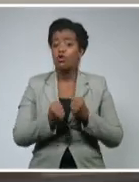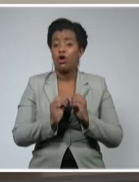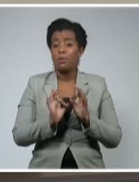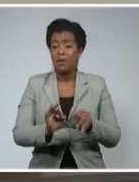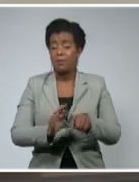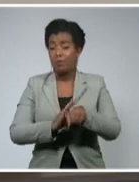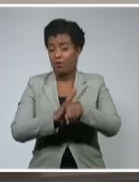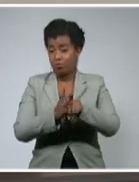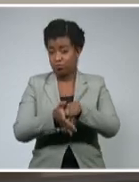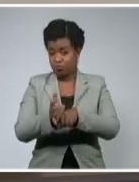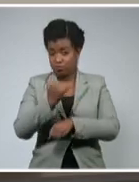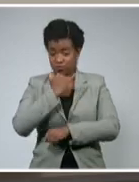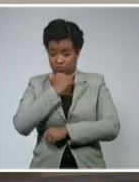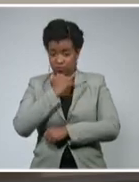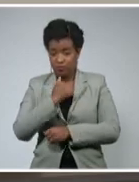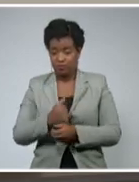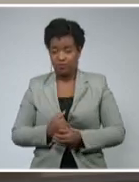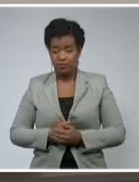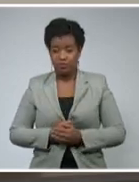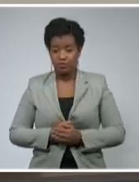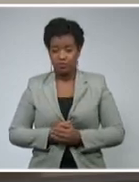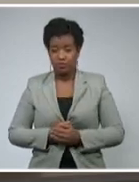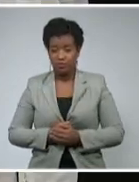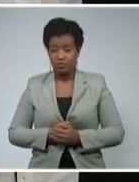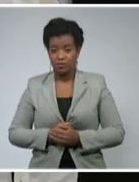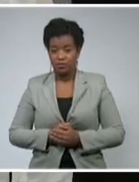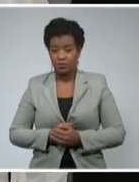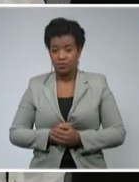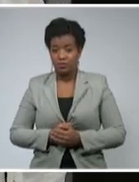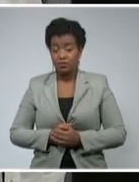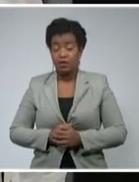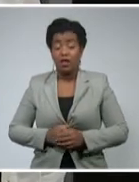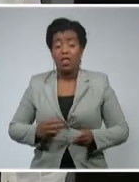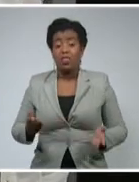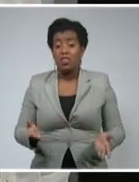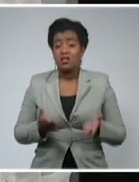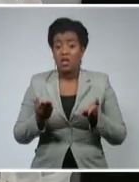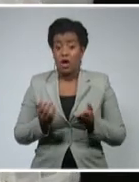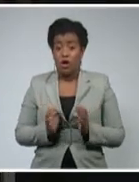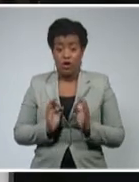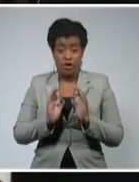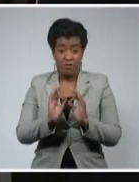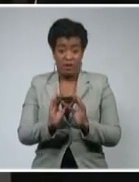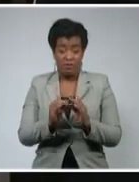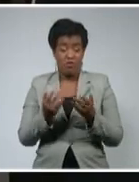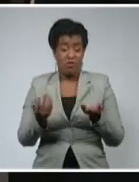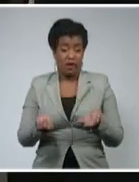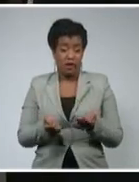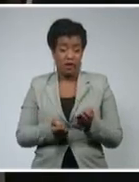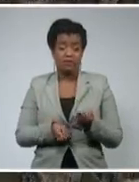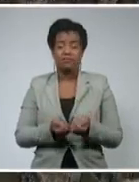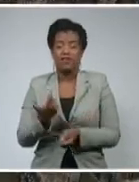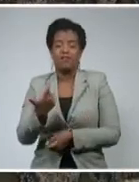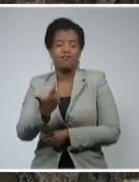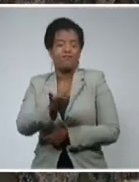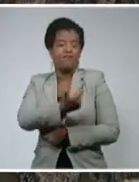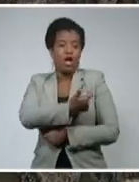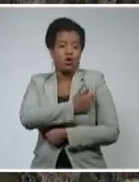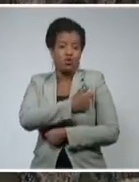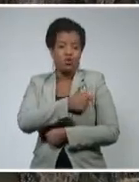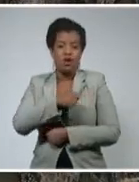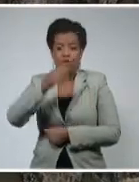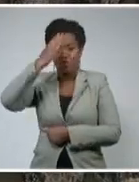del coronavirus, y acciones para el desarrollo y aplicación de los candidatos vacunales